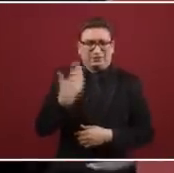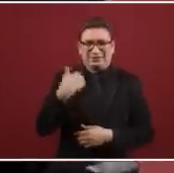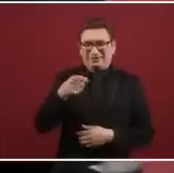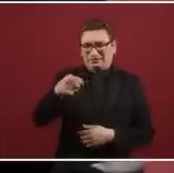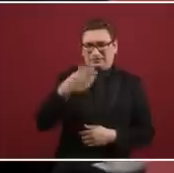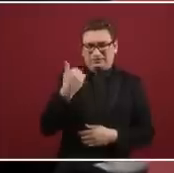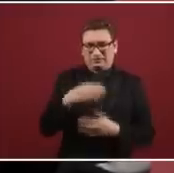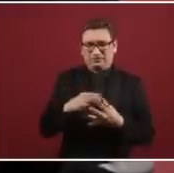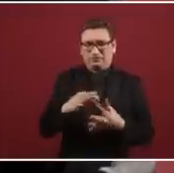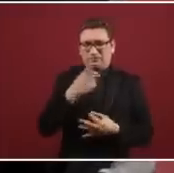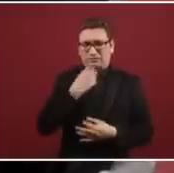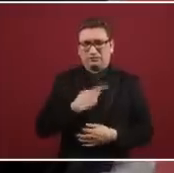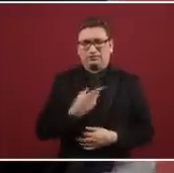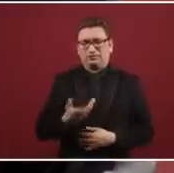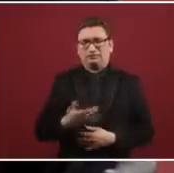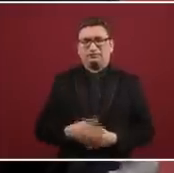mencionar,